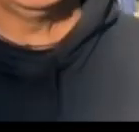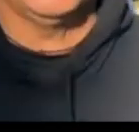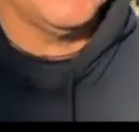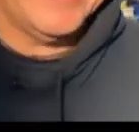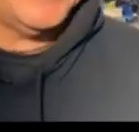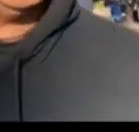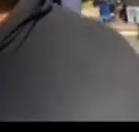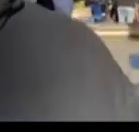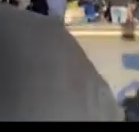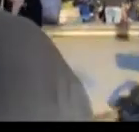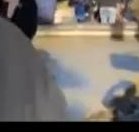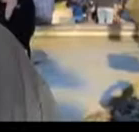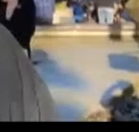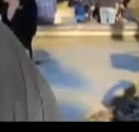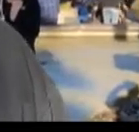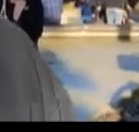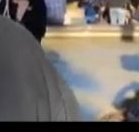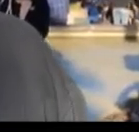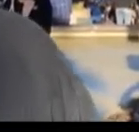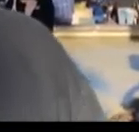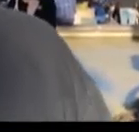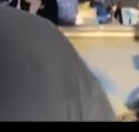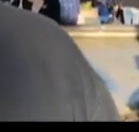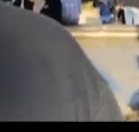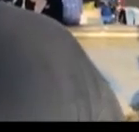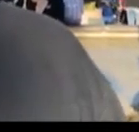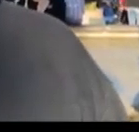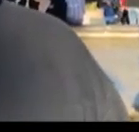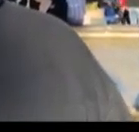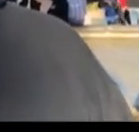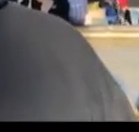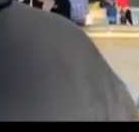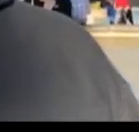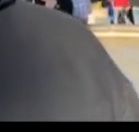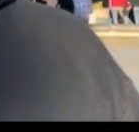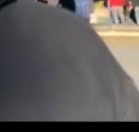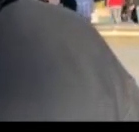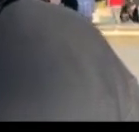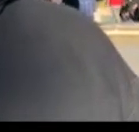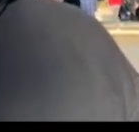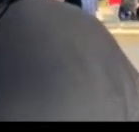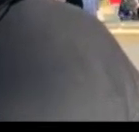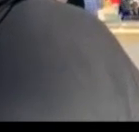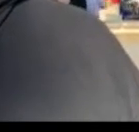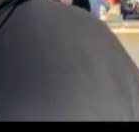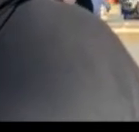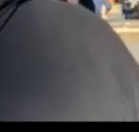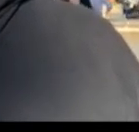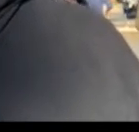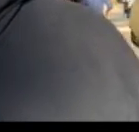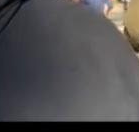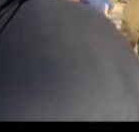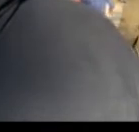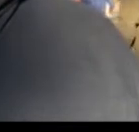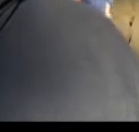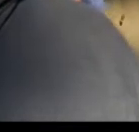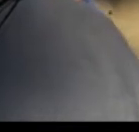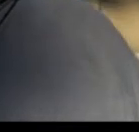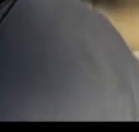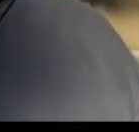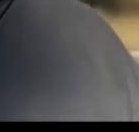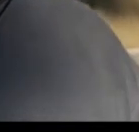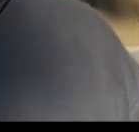experiencia en el taller de periodismo Jack Ely? Mira, esta es mi segunda ocasión que asisto a un taller de